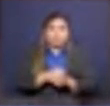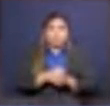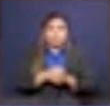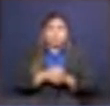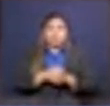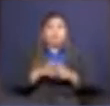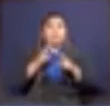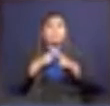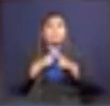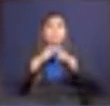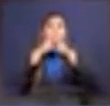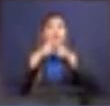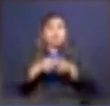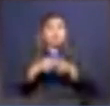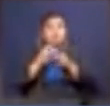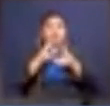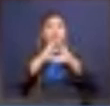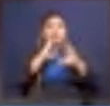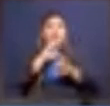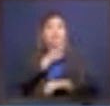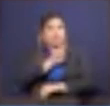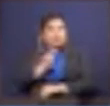préstamos al sector transporte,